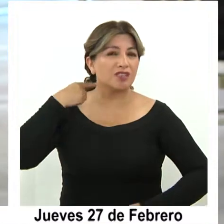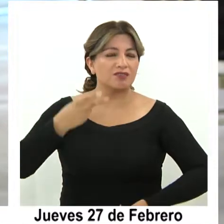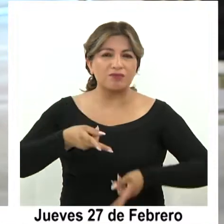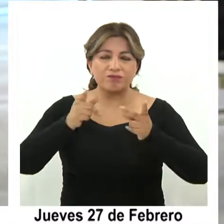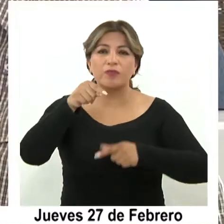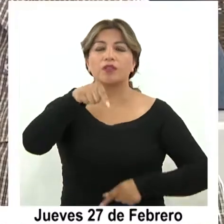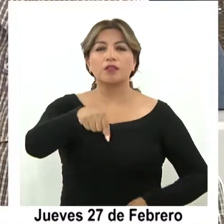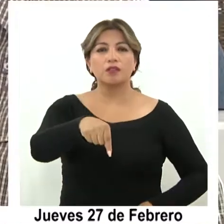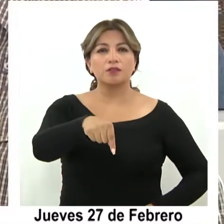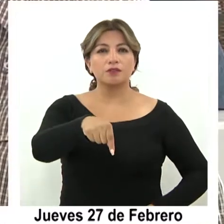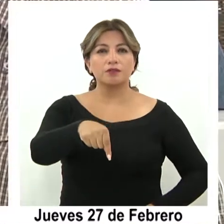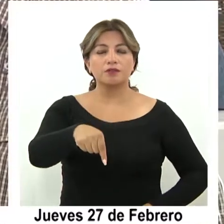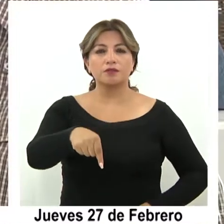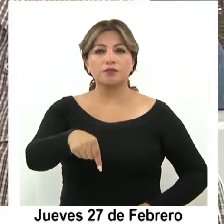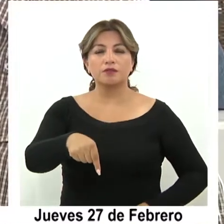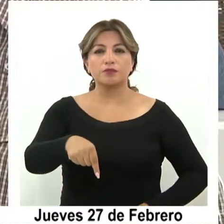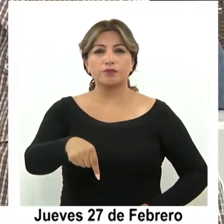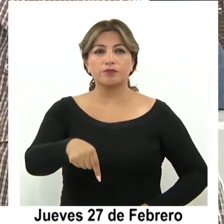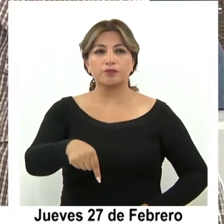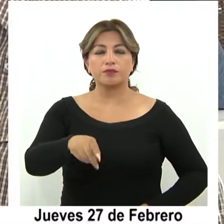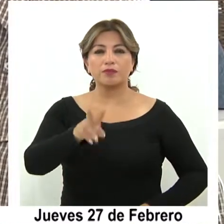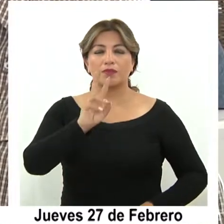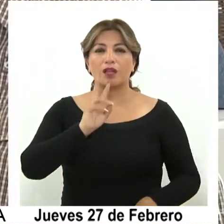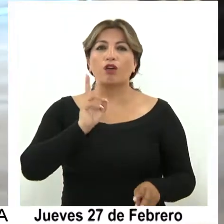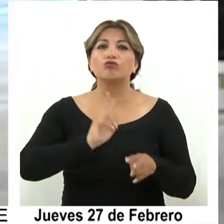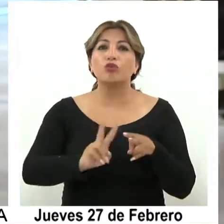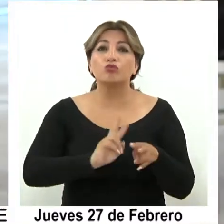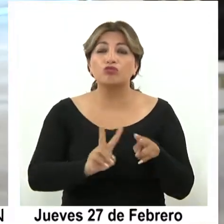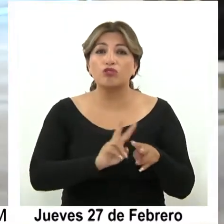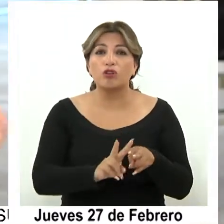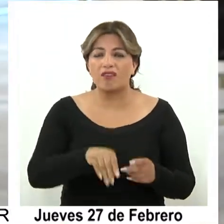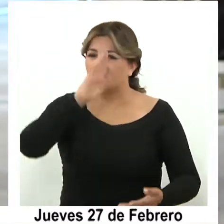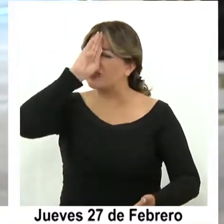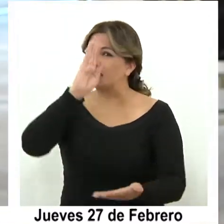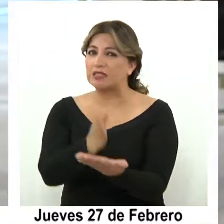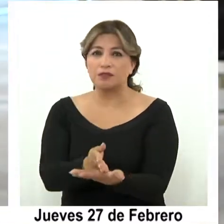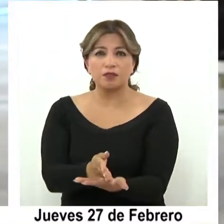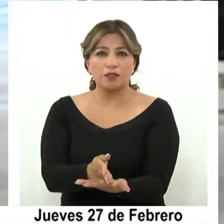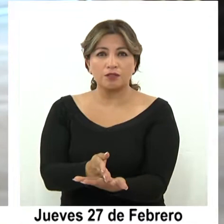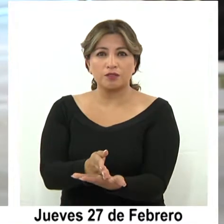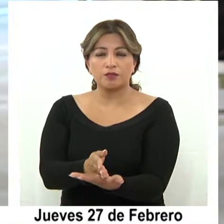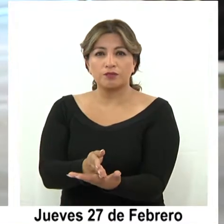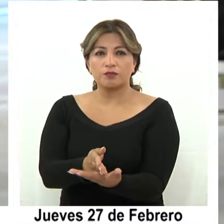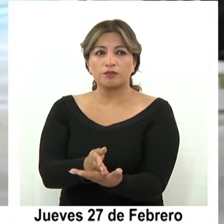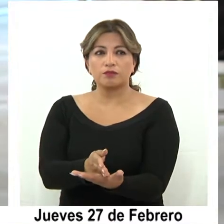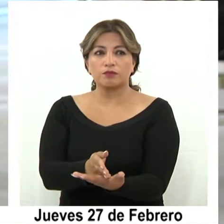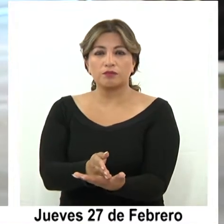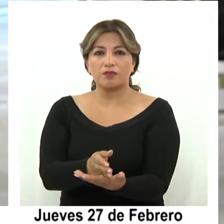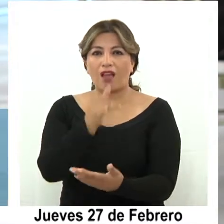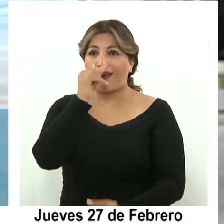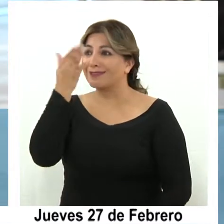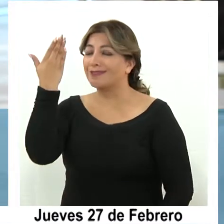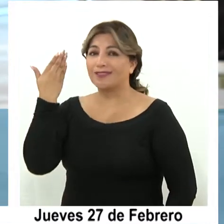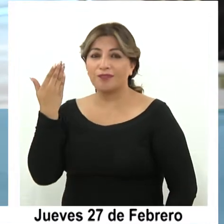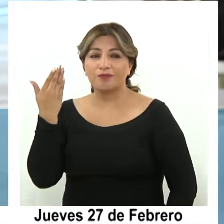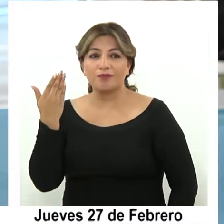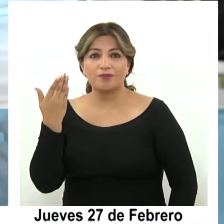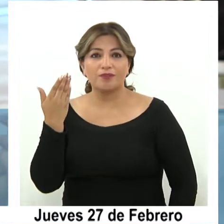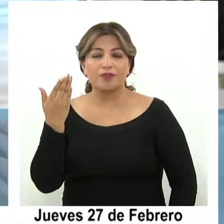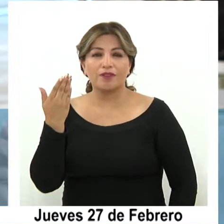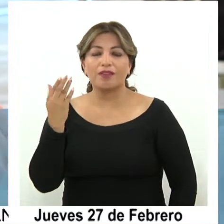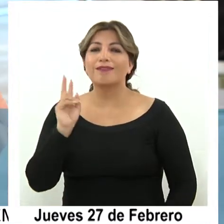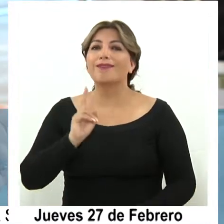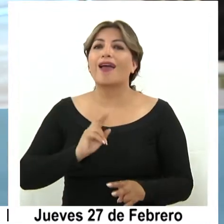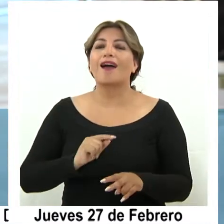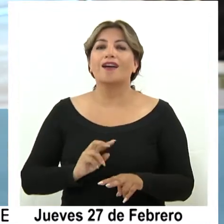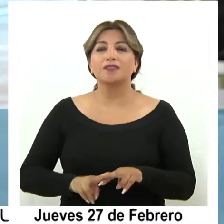manera derecha, si lo hemos afrontado de manera decidida, hace muchísimo tiempo, y hubiésemos